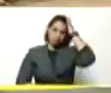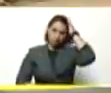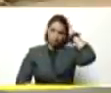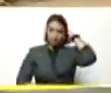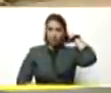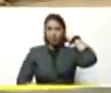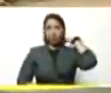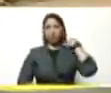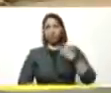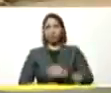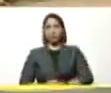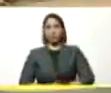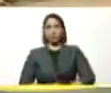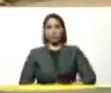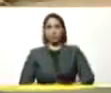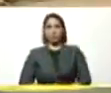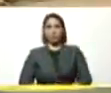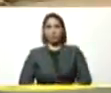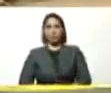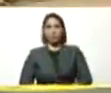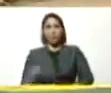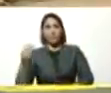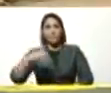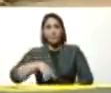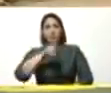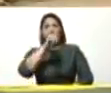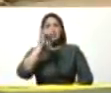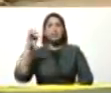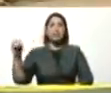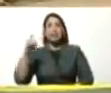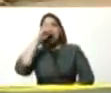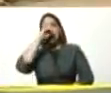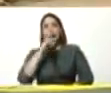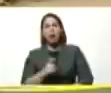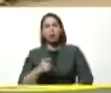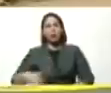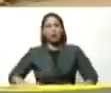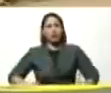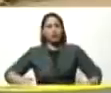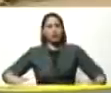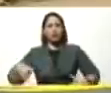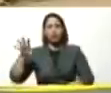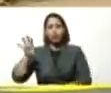Mientras más de 100 años de capitalismo rentista petrolero